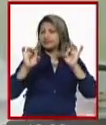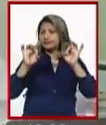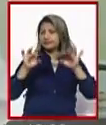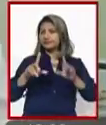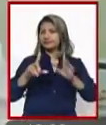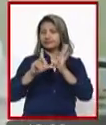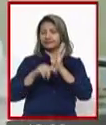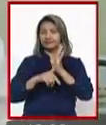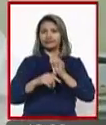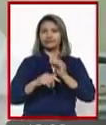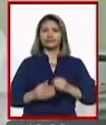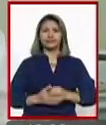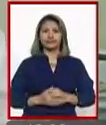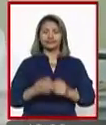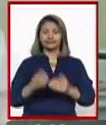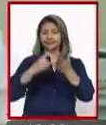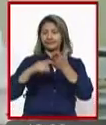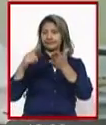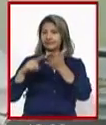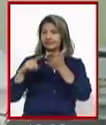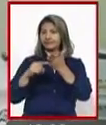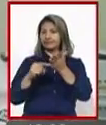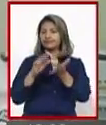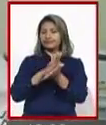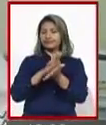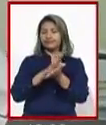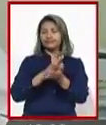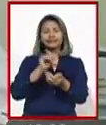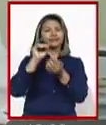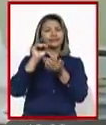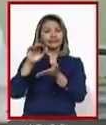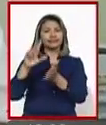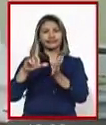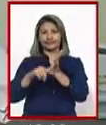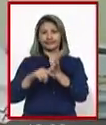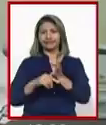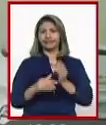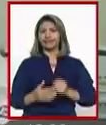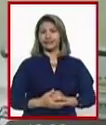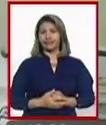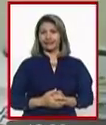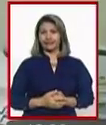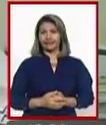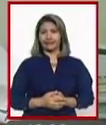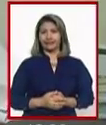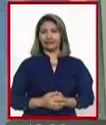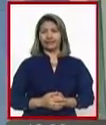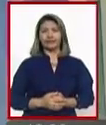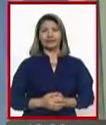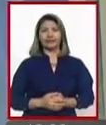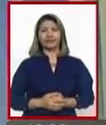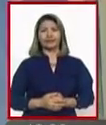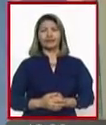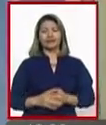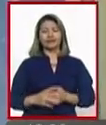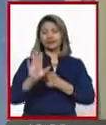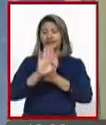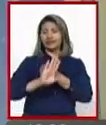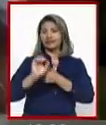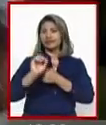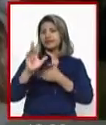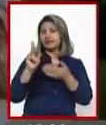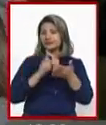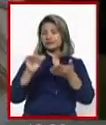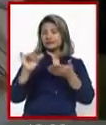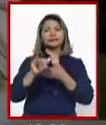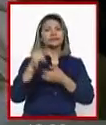viene la calificación de expedientes y posteriormente es el, más que todo, la defensa de su